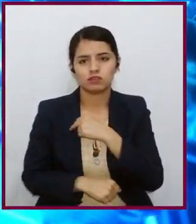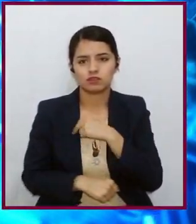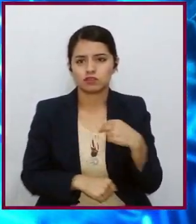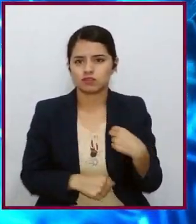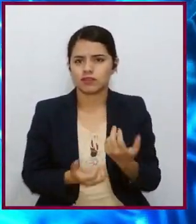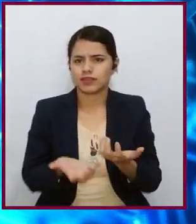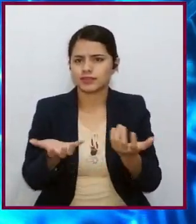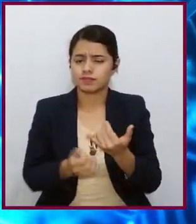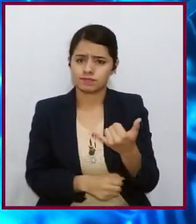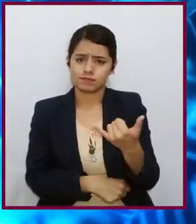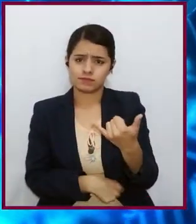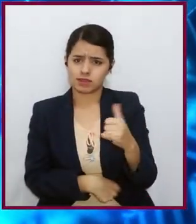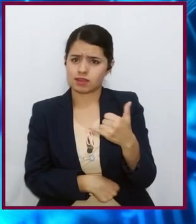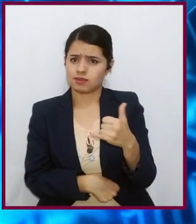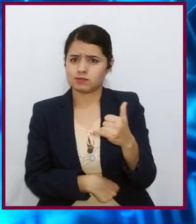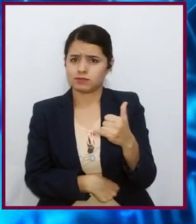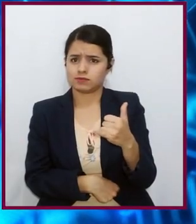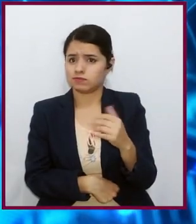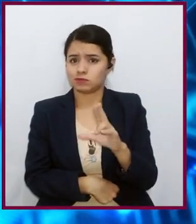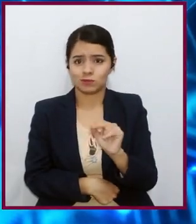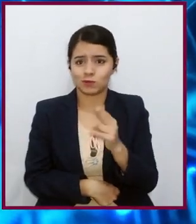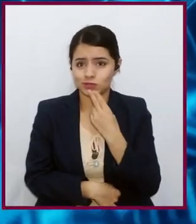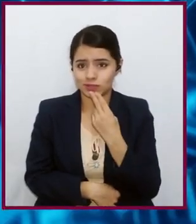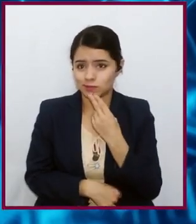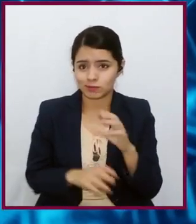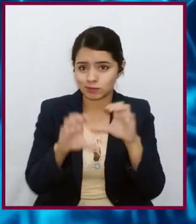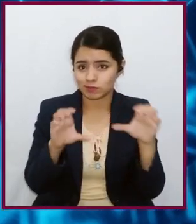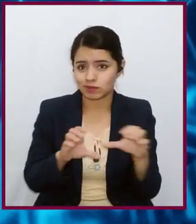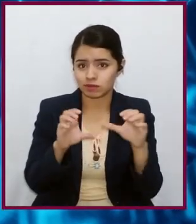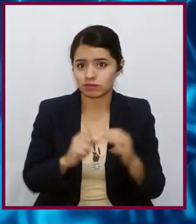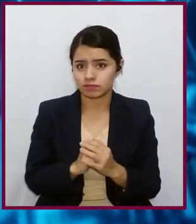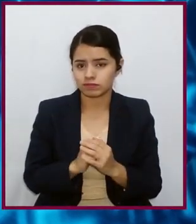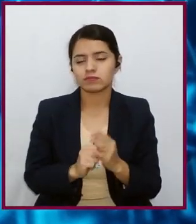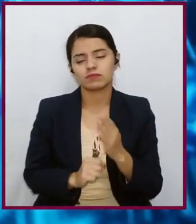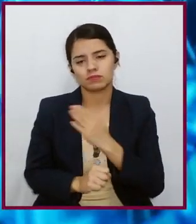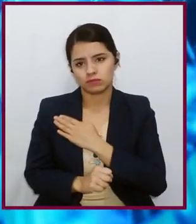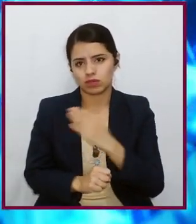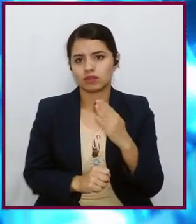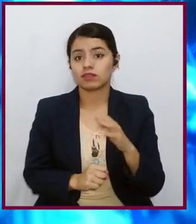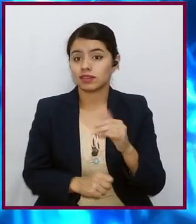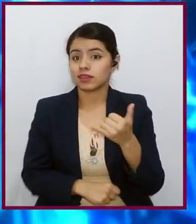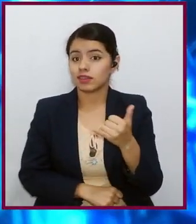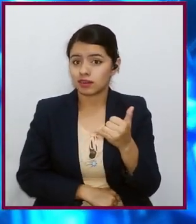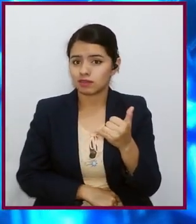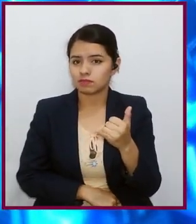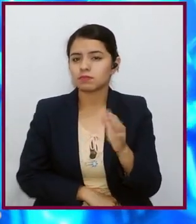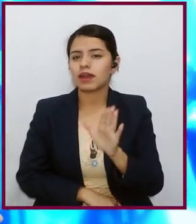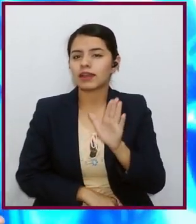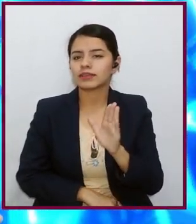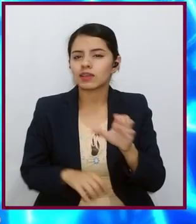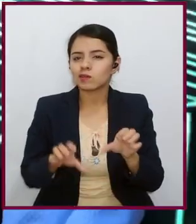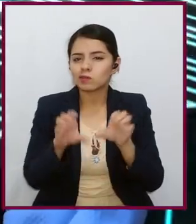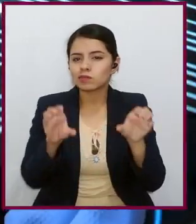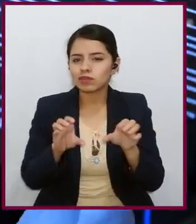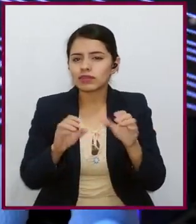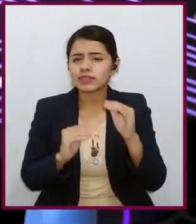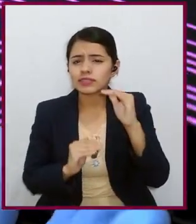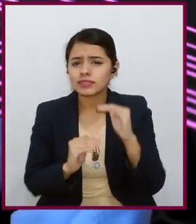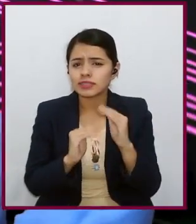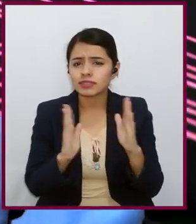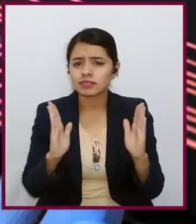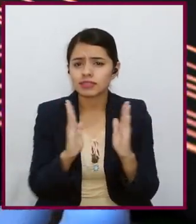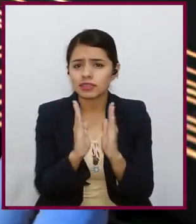Podríamos decir entonces que se trata de escritura, explicación. ¿Me entendieron? Diva,